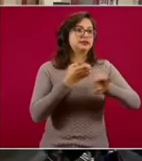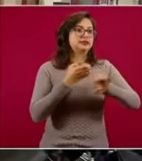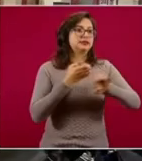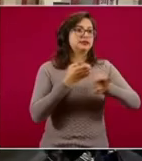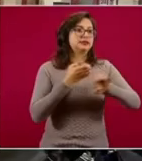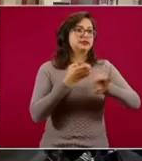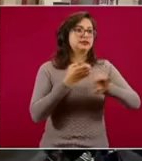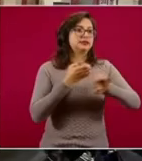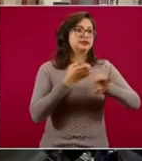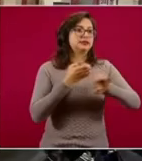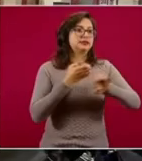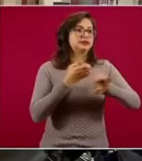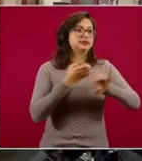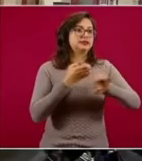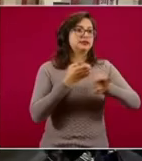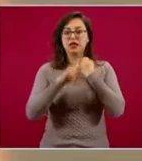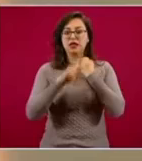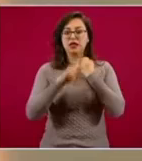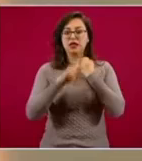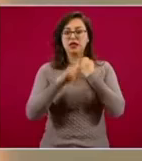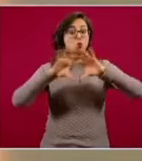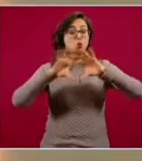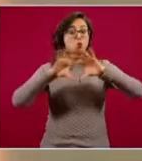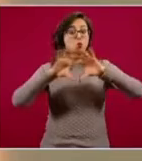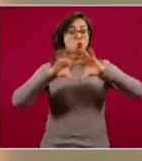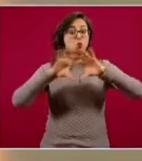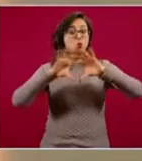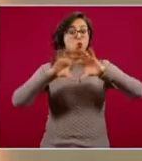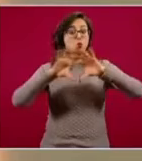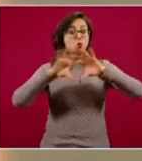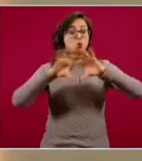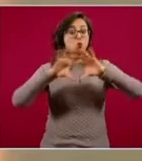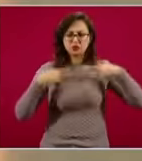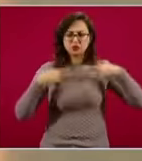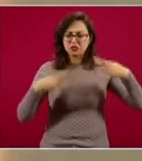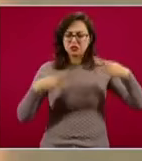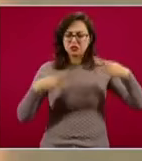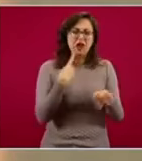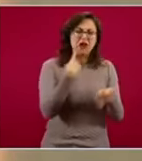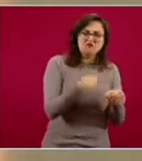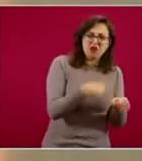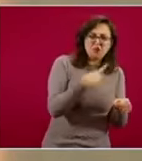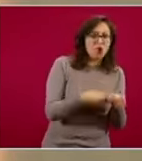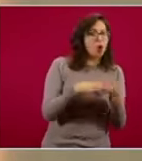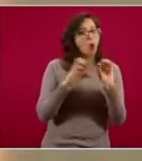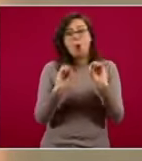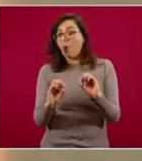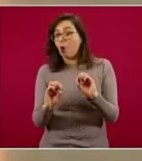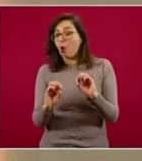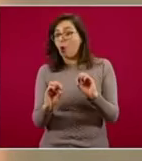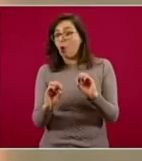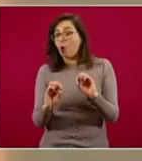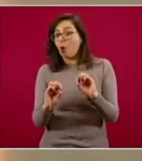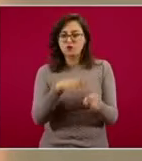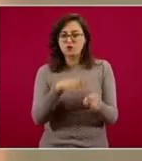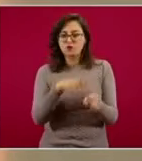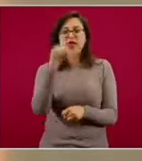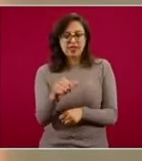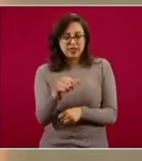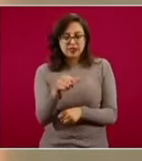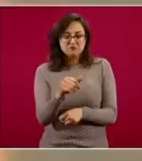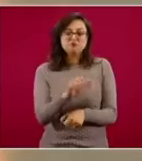todo un país o en el mundo entero. ¿Qué significa la mortalidad? La